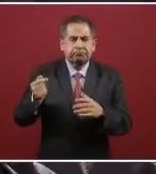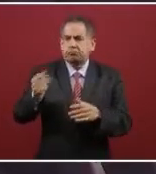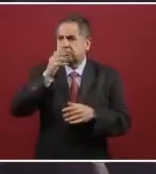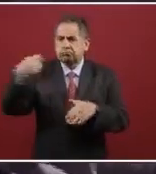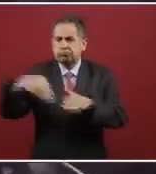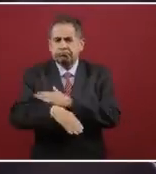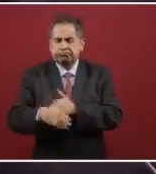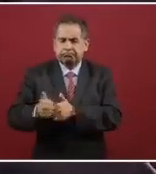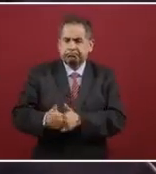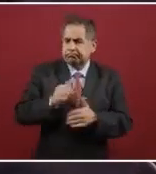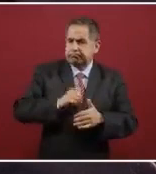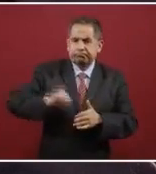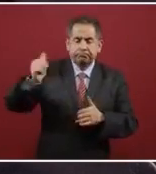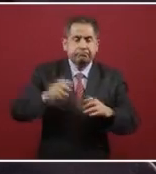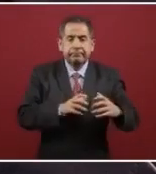porque eran los que mandaban.